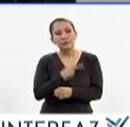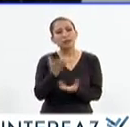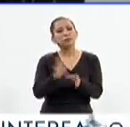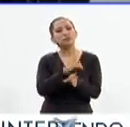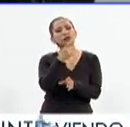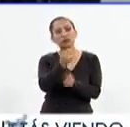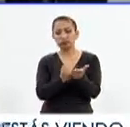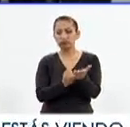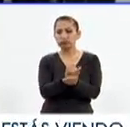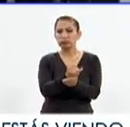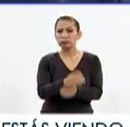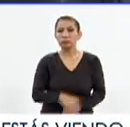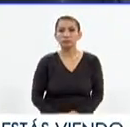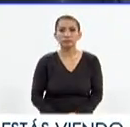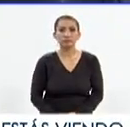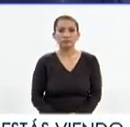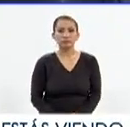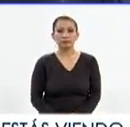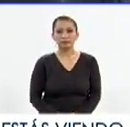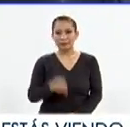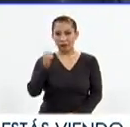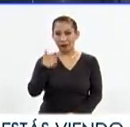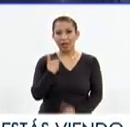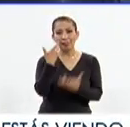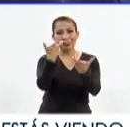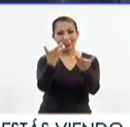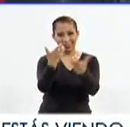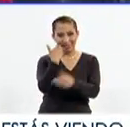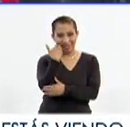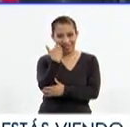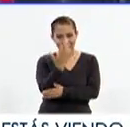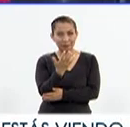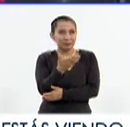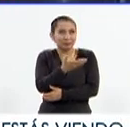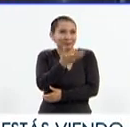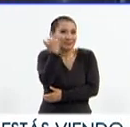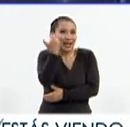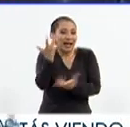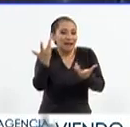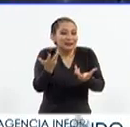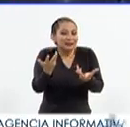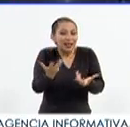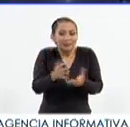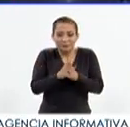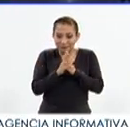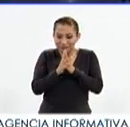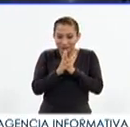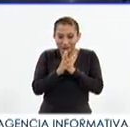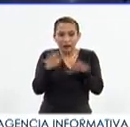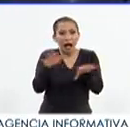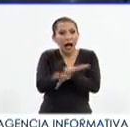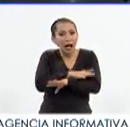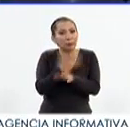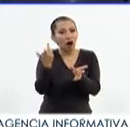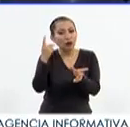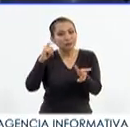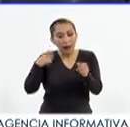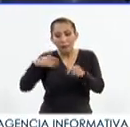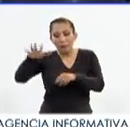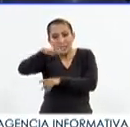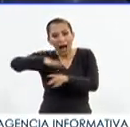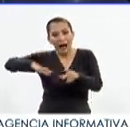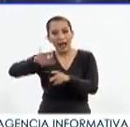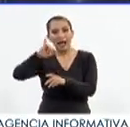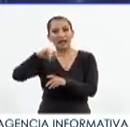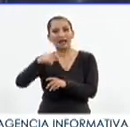por qué tomaron el reto. Otra de mis aspiraciones sería, no sé, generar un cambio y revolución en mi área,